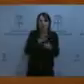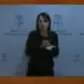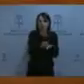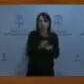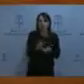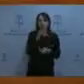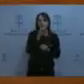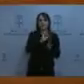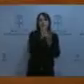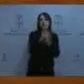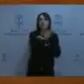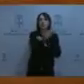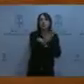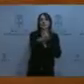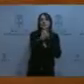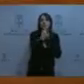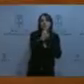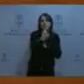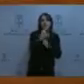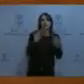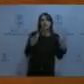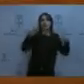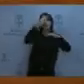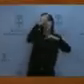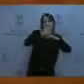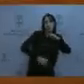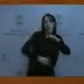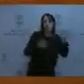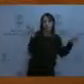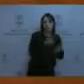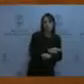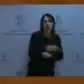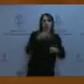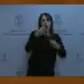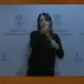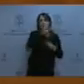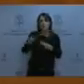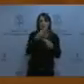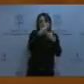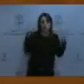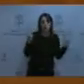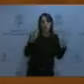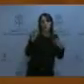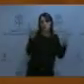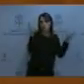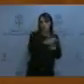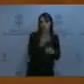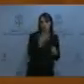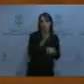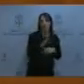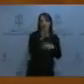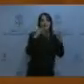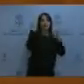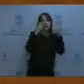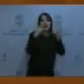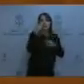estar restringidos al acceso libre y público y sobre ellos no caben otros usos que los directamente relacionados con los servicios a la navegación. Y,